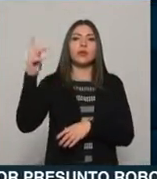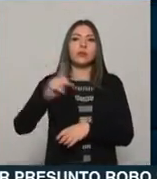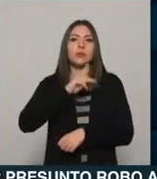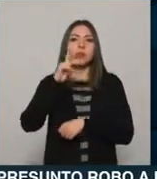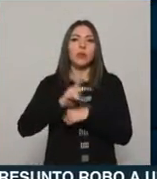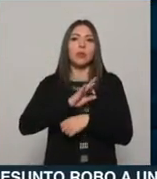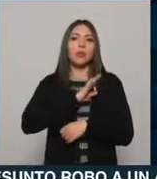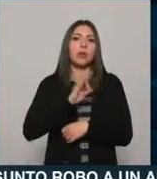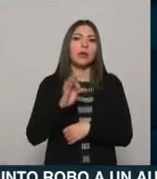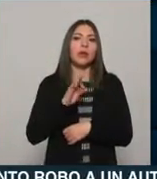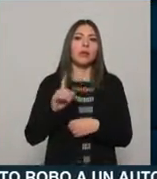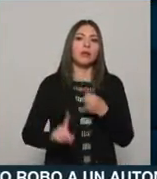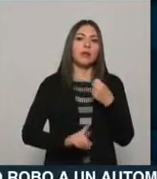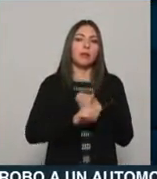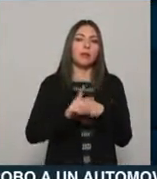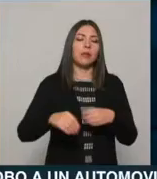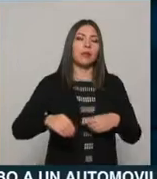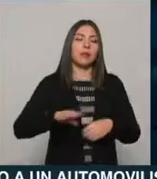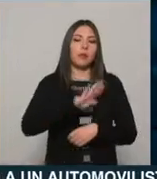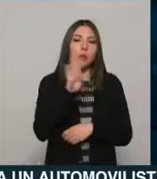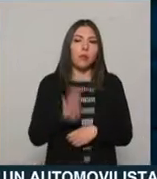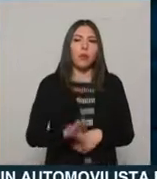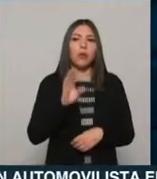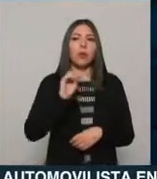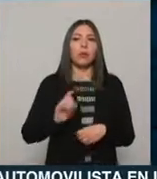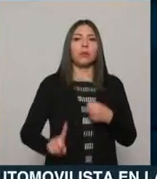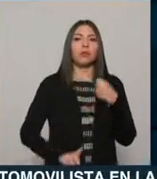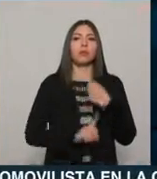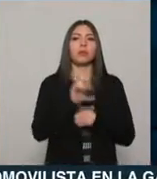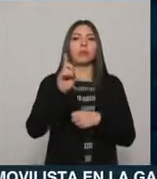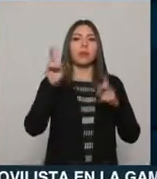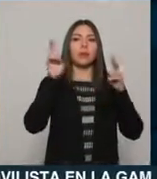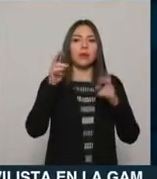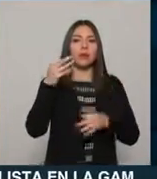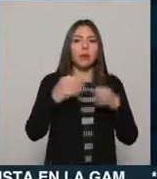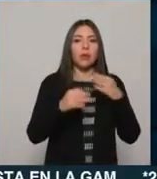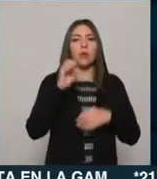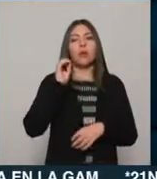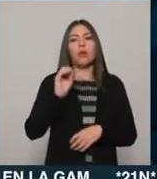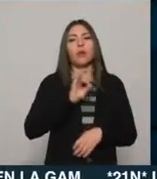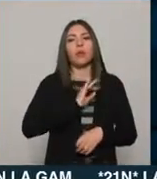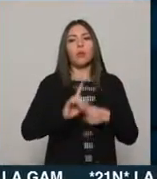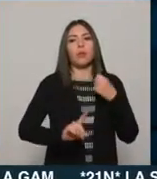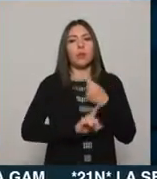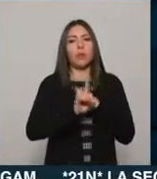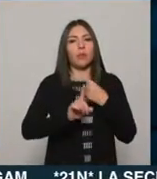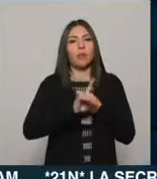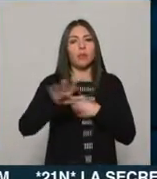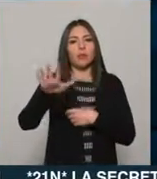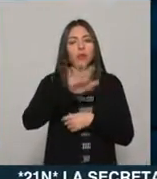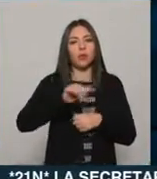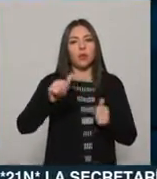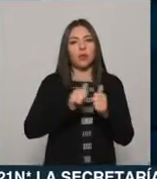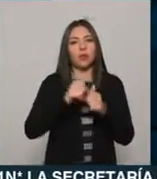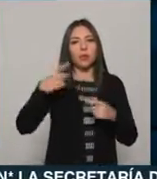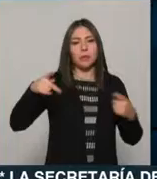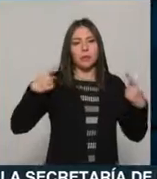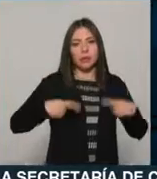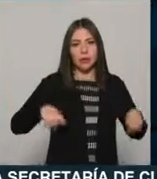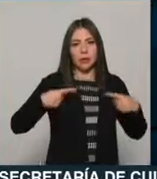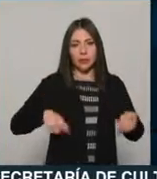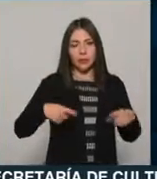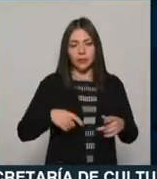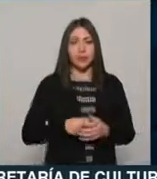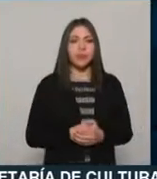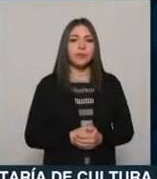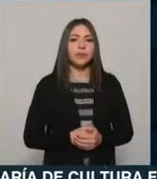la vida, o en su caso llegar a tener consecuencias jurídicas, pero también consecuencias sociales. Cabe aclarar por otra